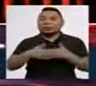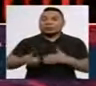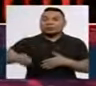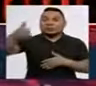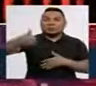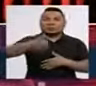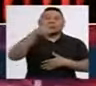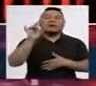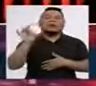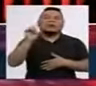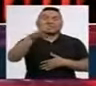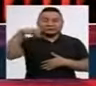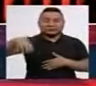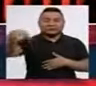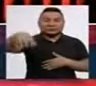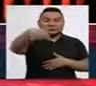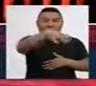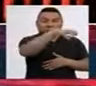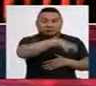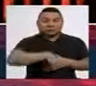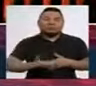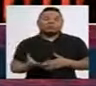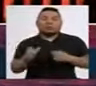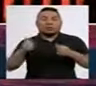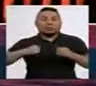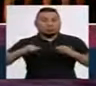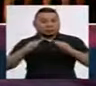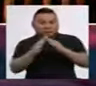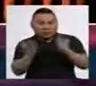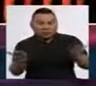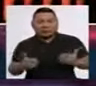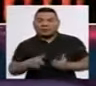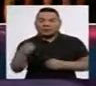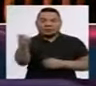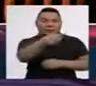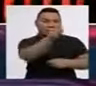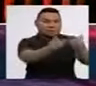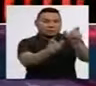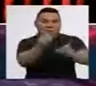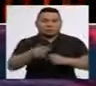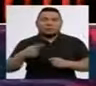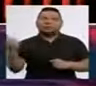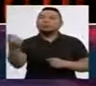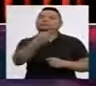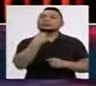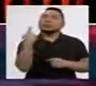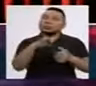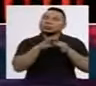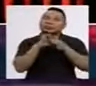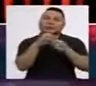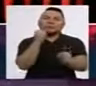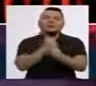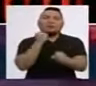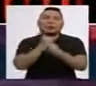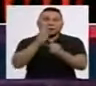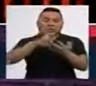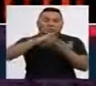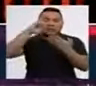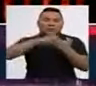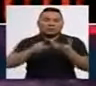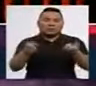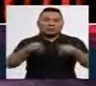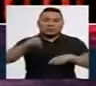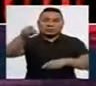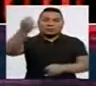autoridades de los diferentes sectores, los gobiernos locales, la población, nos sentemos a trabajar en un plan, porque una vez que se